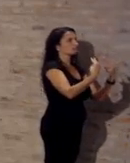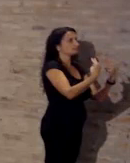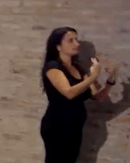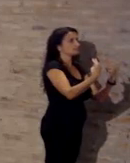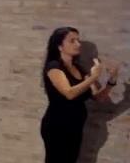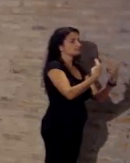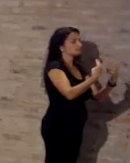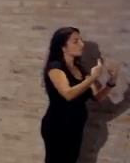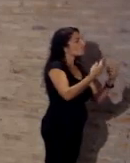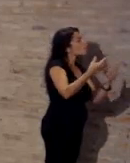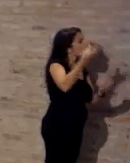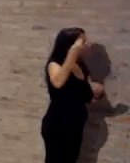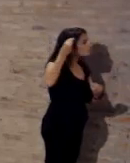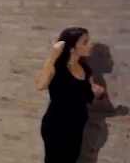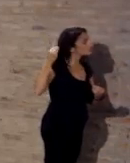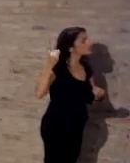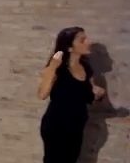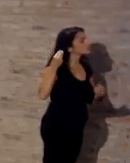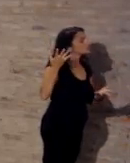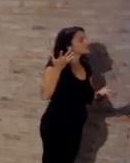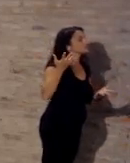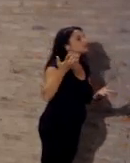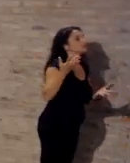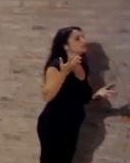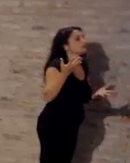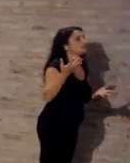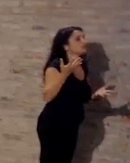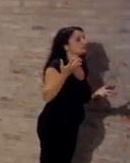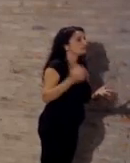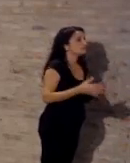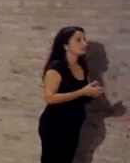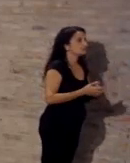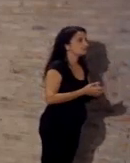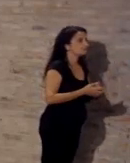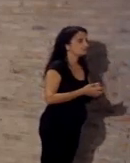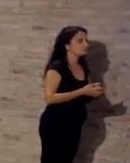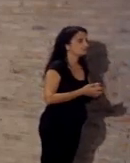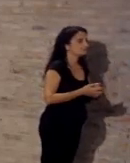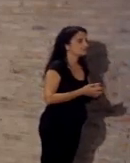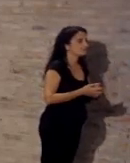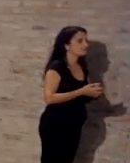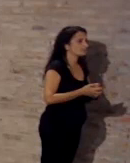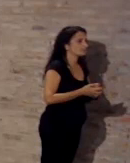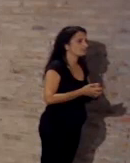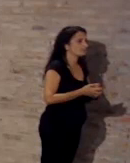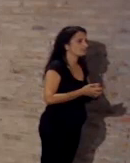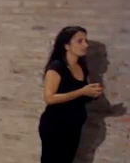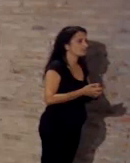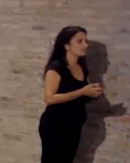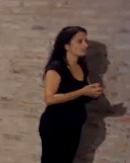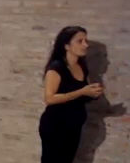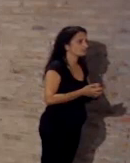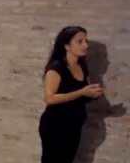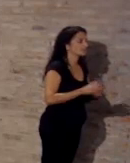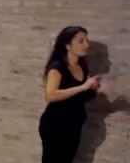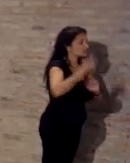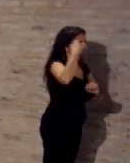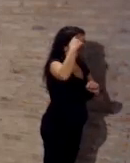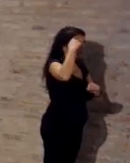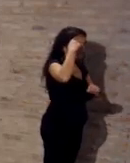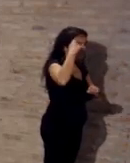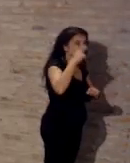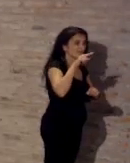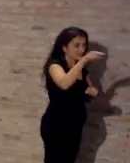en muchos casos han hecho de que esta de creernos la creernos